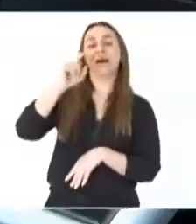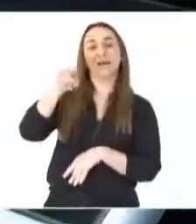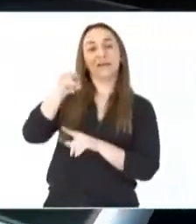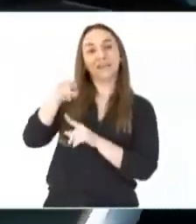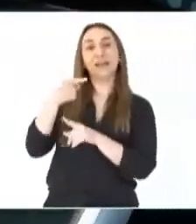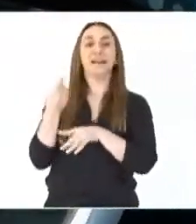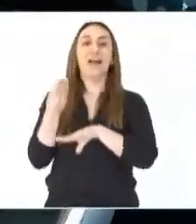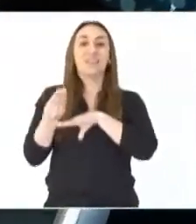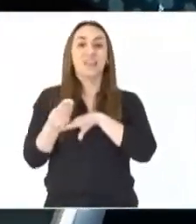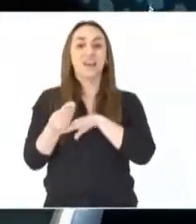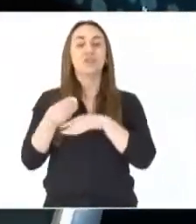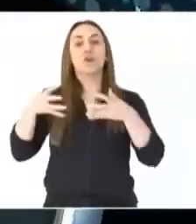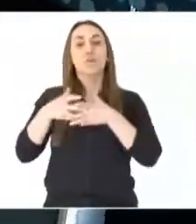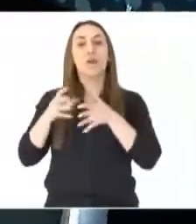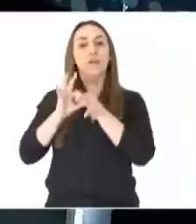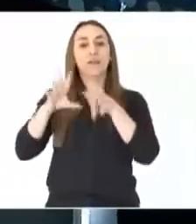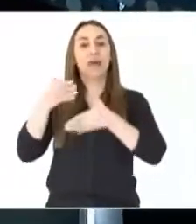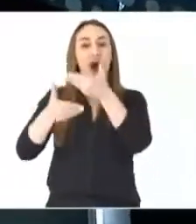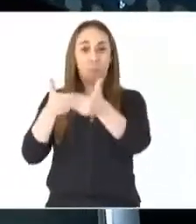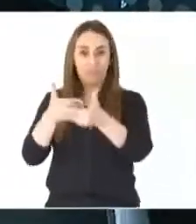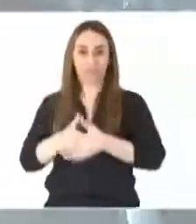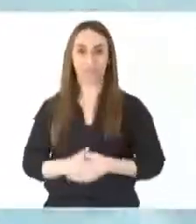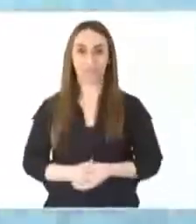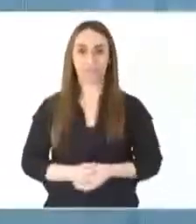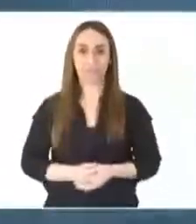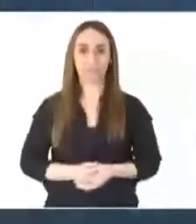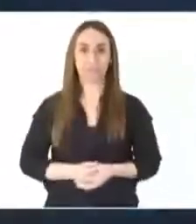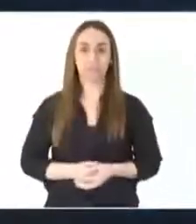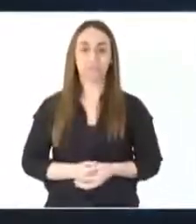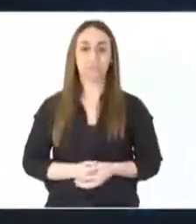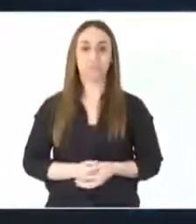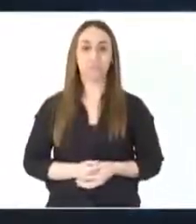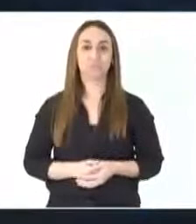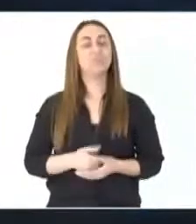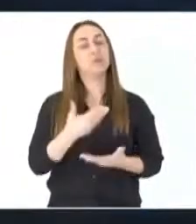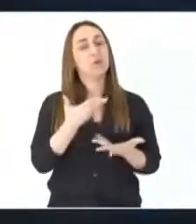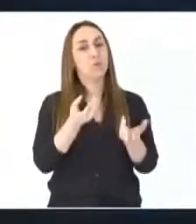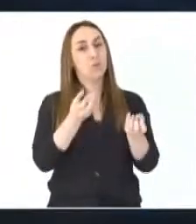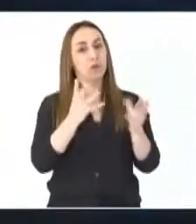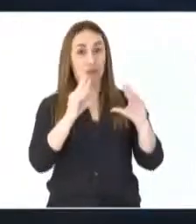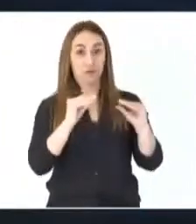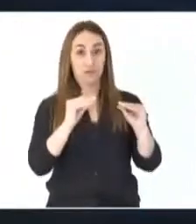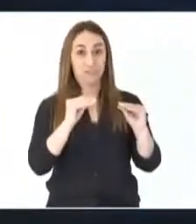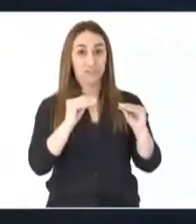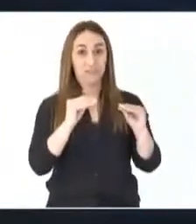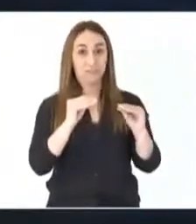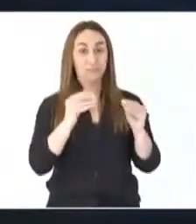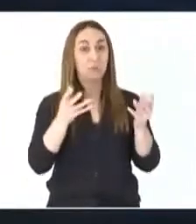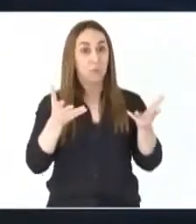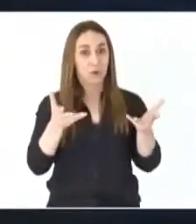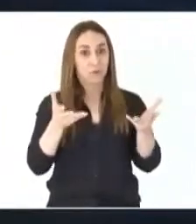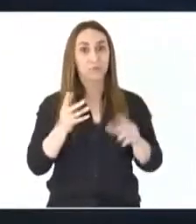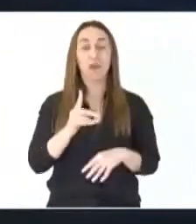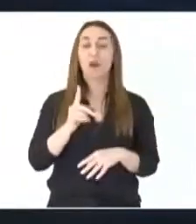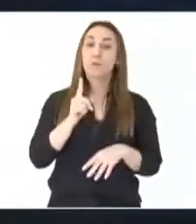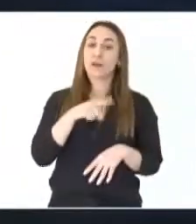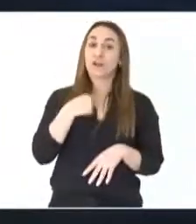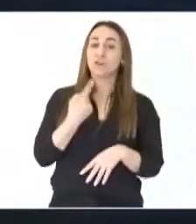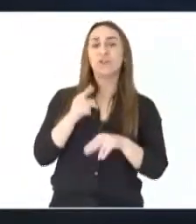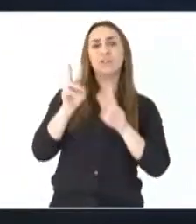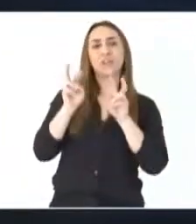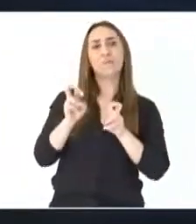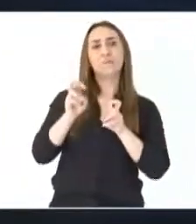candidato por la libertad avanza tiempo Facundo Buenas noches eh para nosotros el tema de los